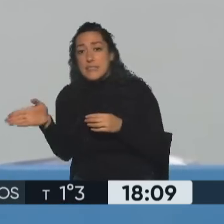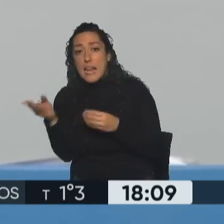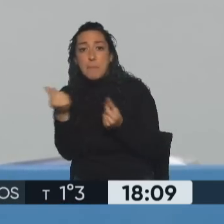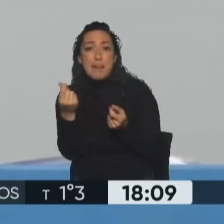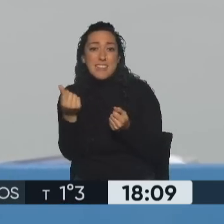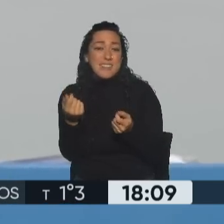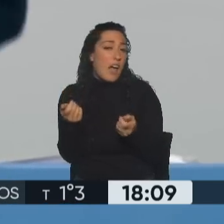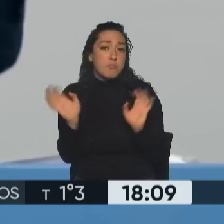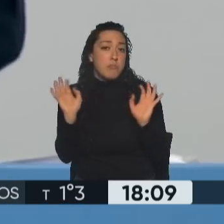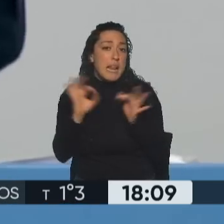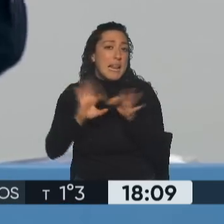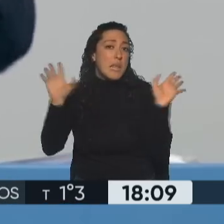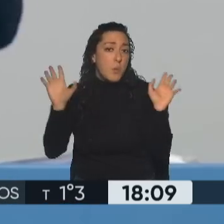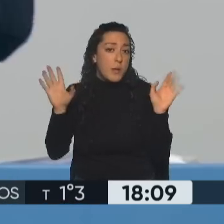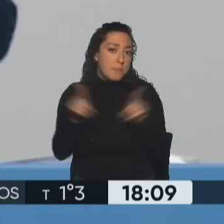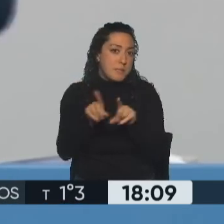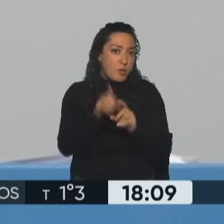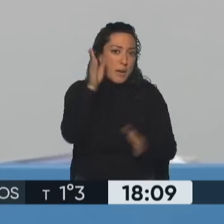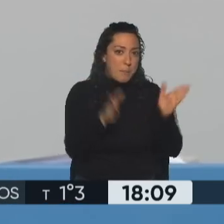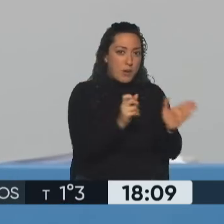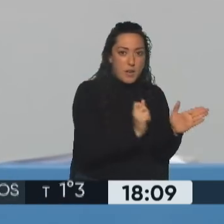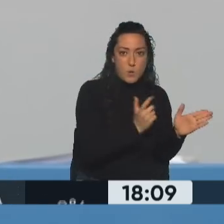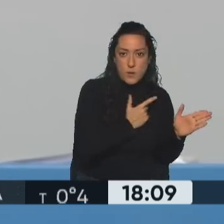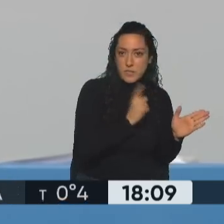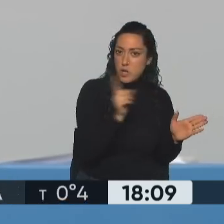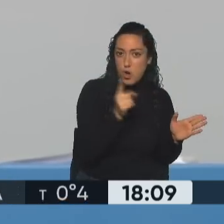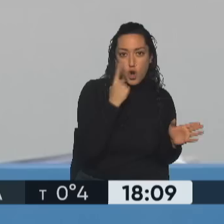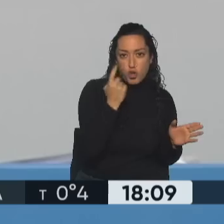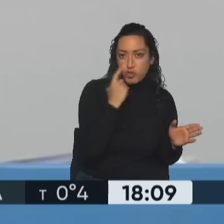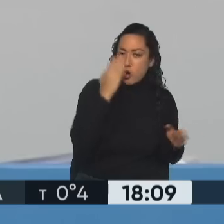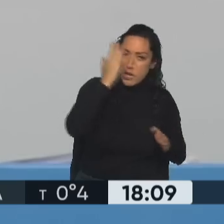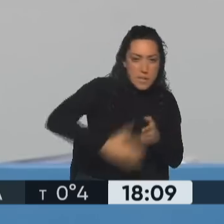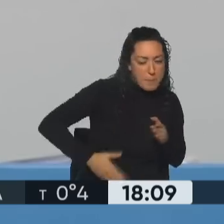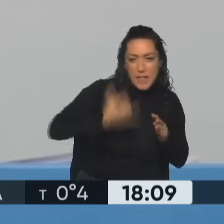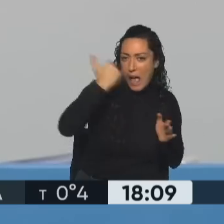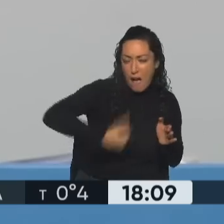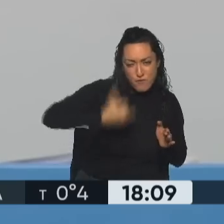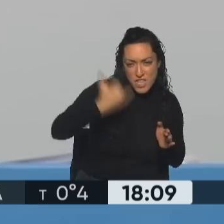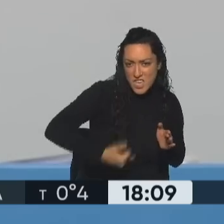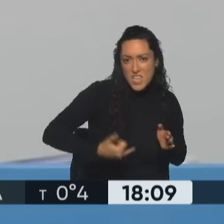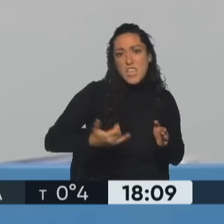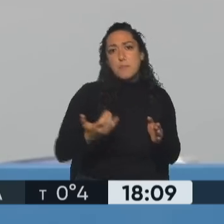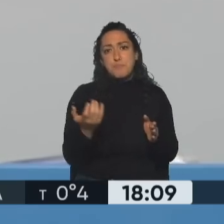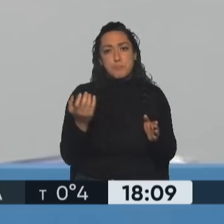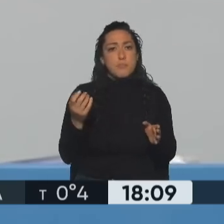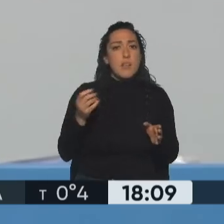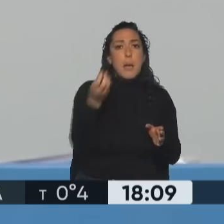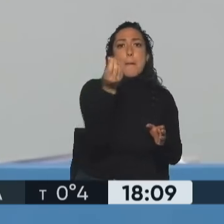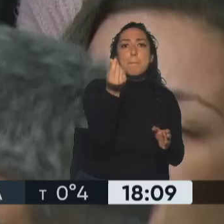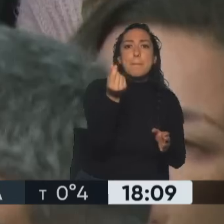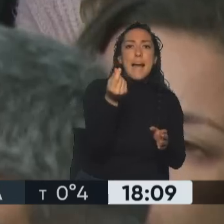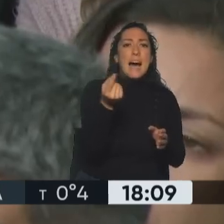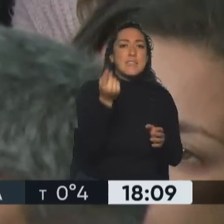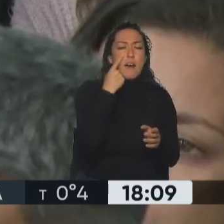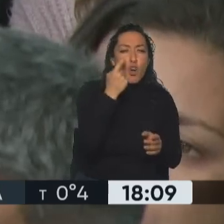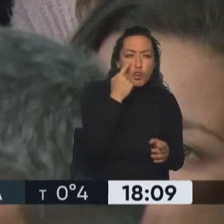capital, no como en nuestra época que teníamos regulaciones y restricciones que tenía que estar estacionado durante un tiempo el capital para que no